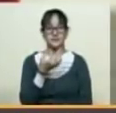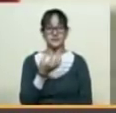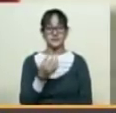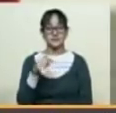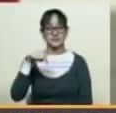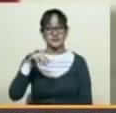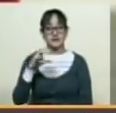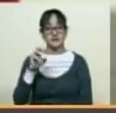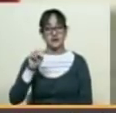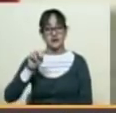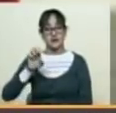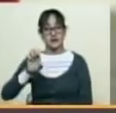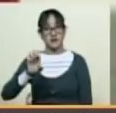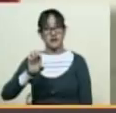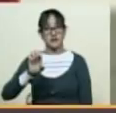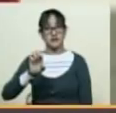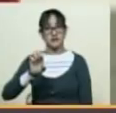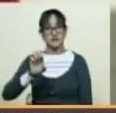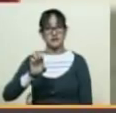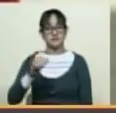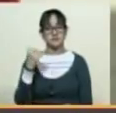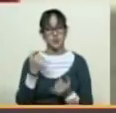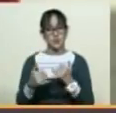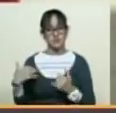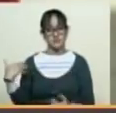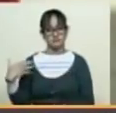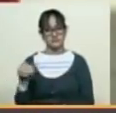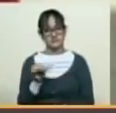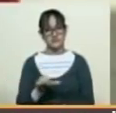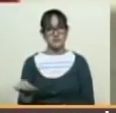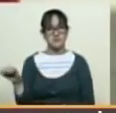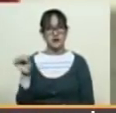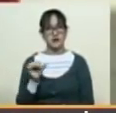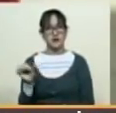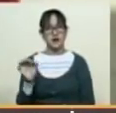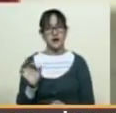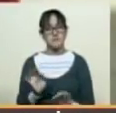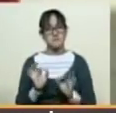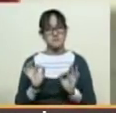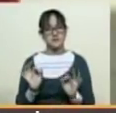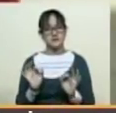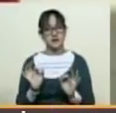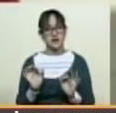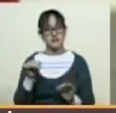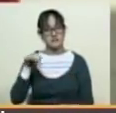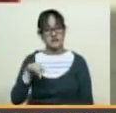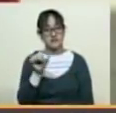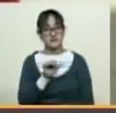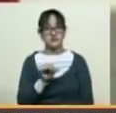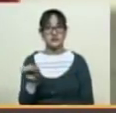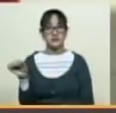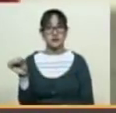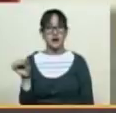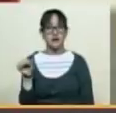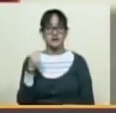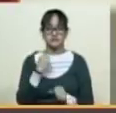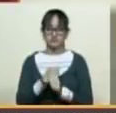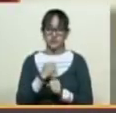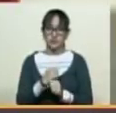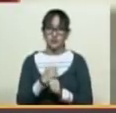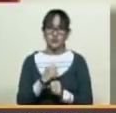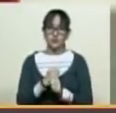Consejo Nacional Electoral en las últimas semanas, pero especialmente durante toda esta semana, ha venido